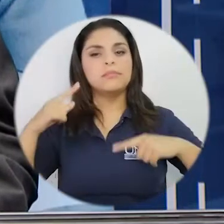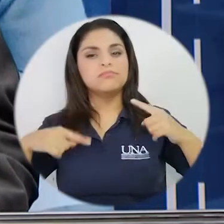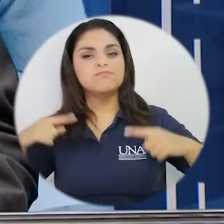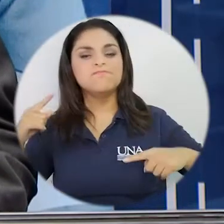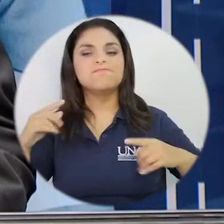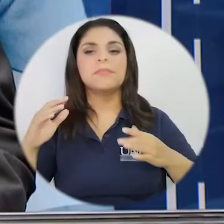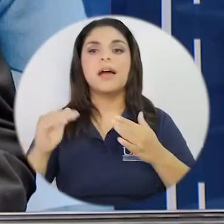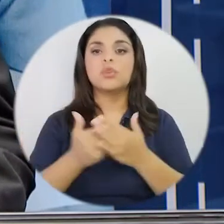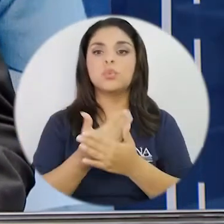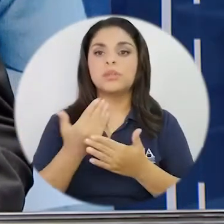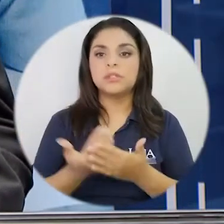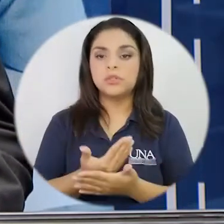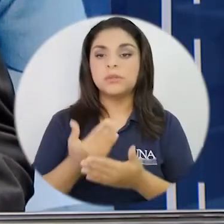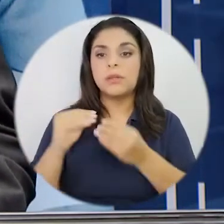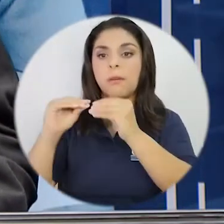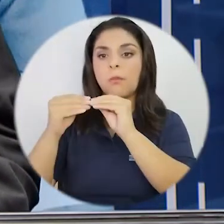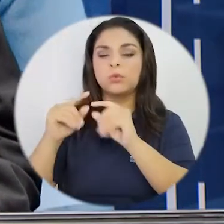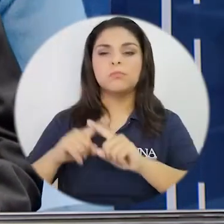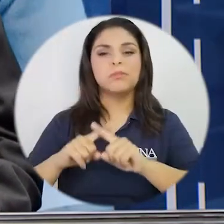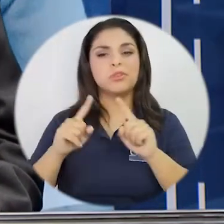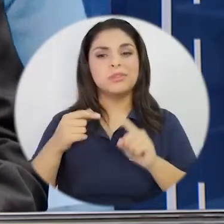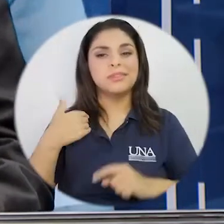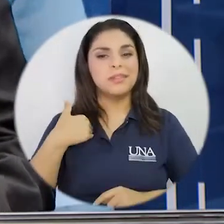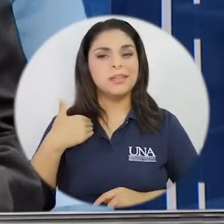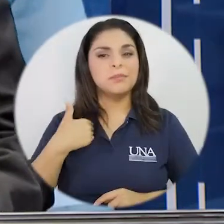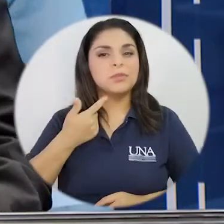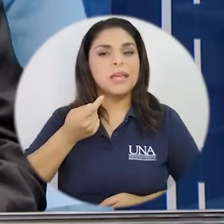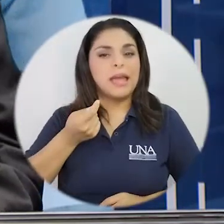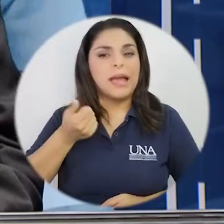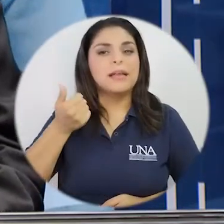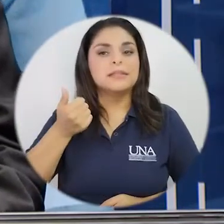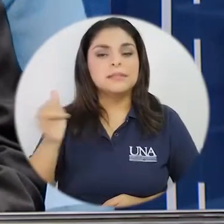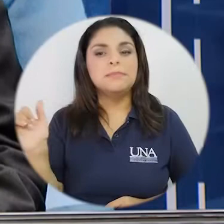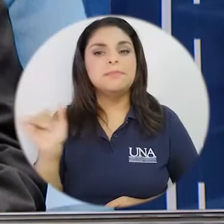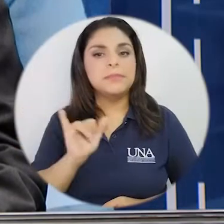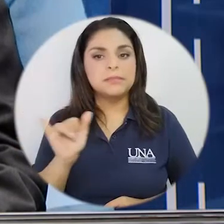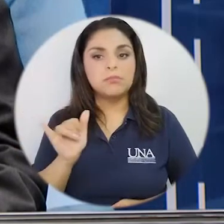otras variaciones y actualizaciones de monto, pero tenemos casi que